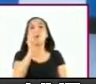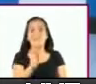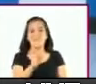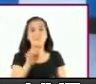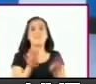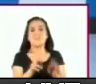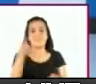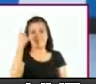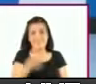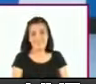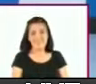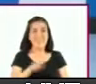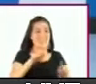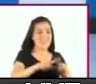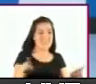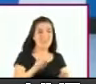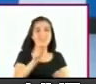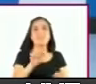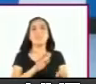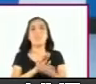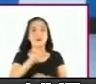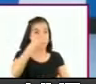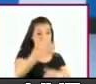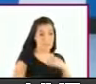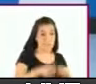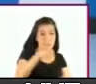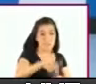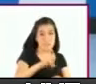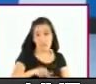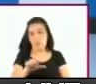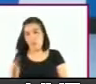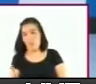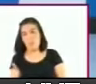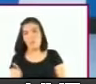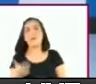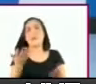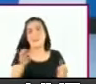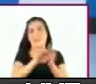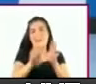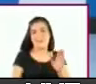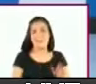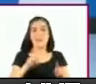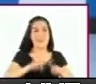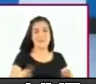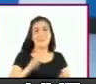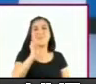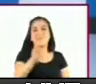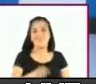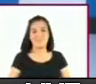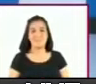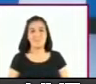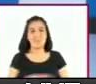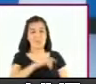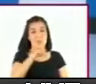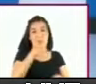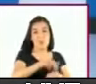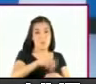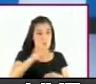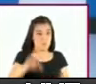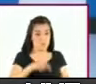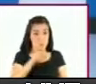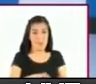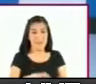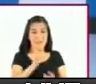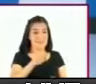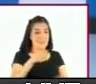nos indica la diferencia entre un término y otro. Por ejemplo, la diferencia del número de lugares del